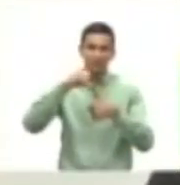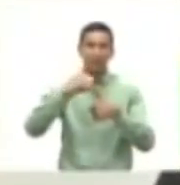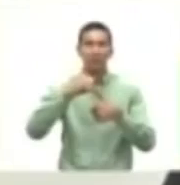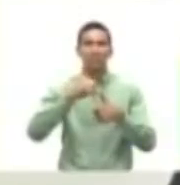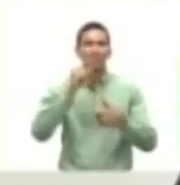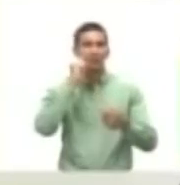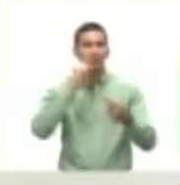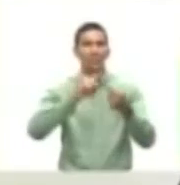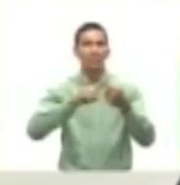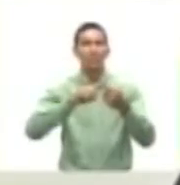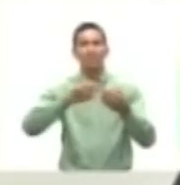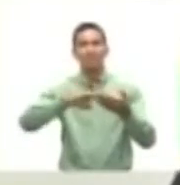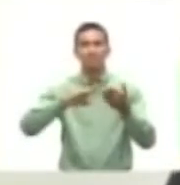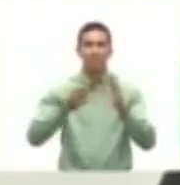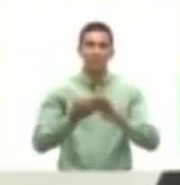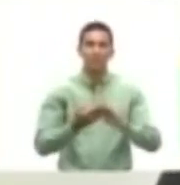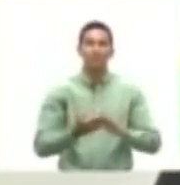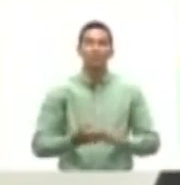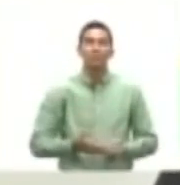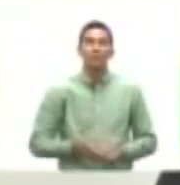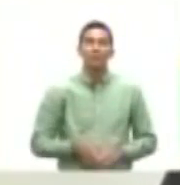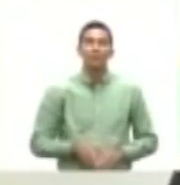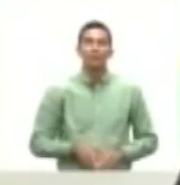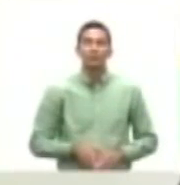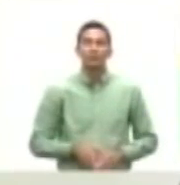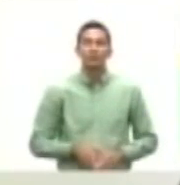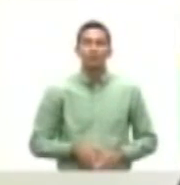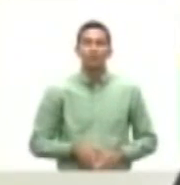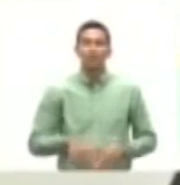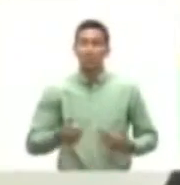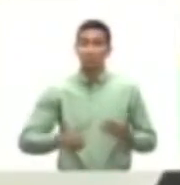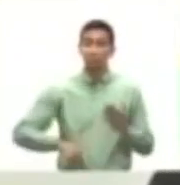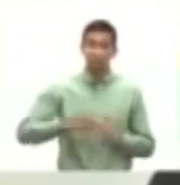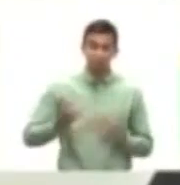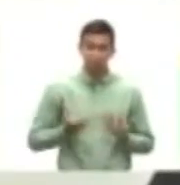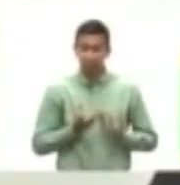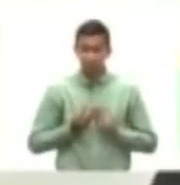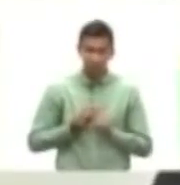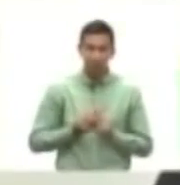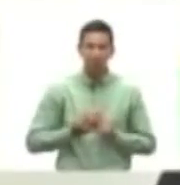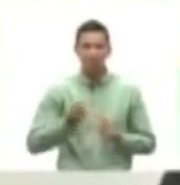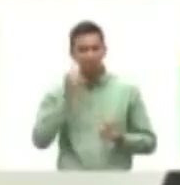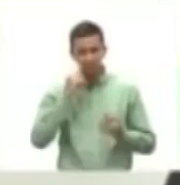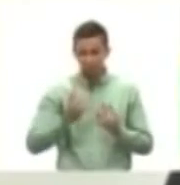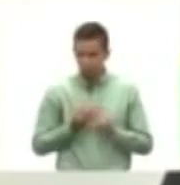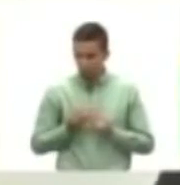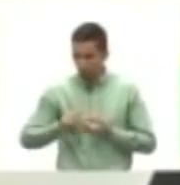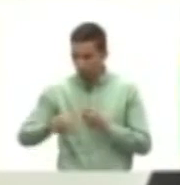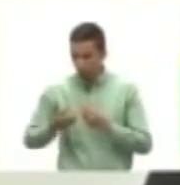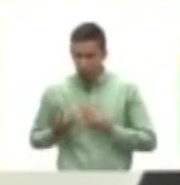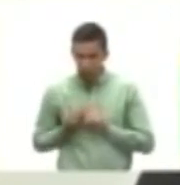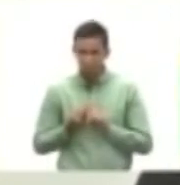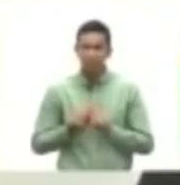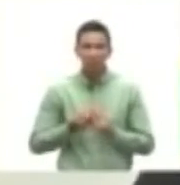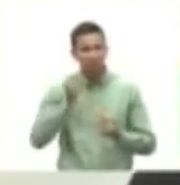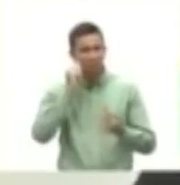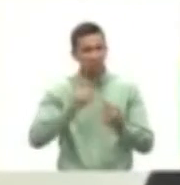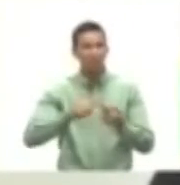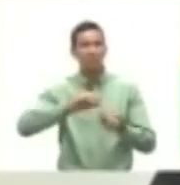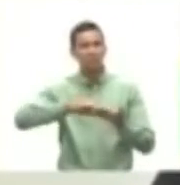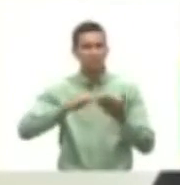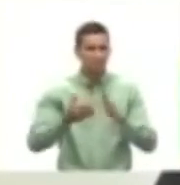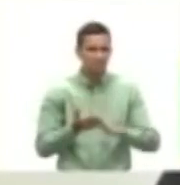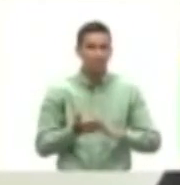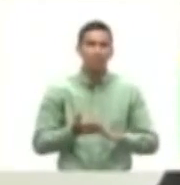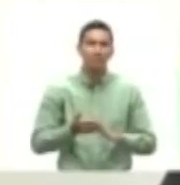de varios amigos, gente del común que piensan que la salida de la paz tiene que ser inmediata.